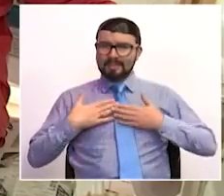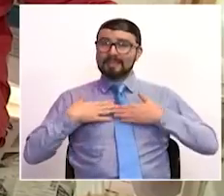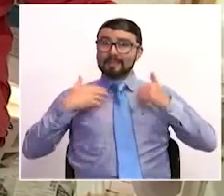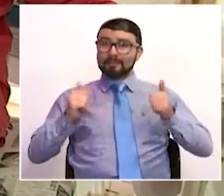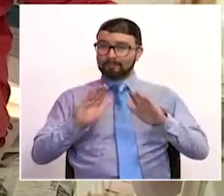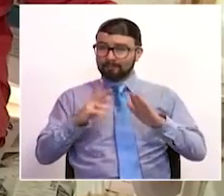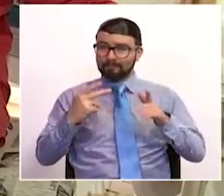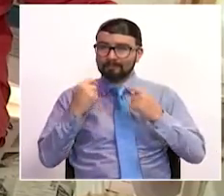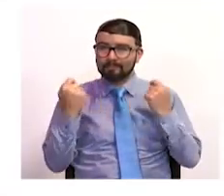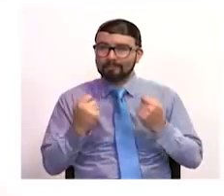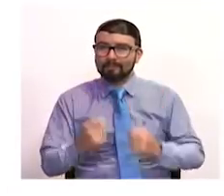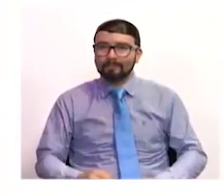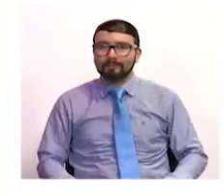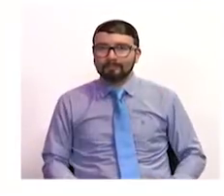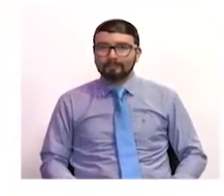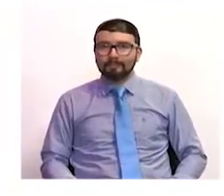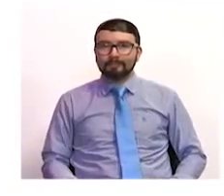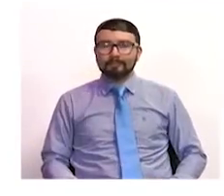corte comerciales.